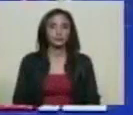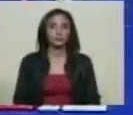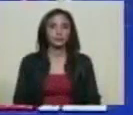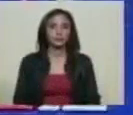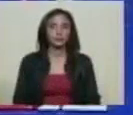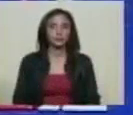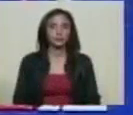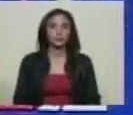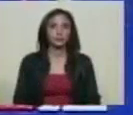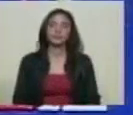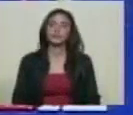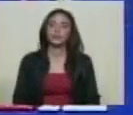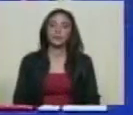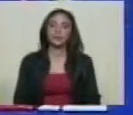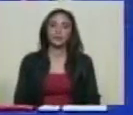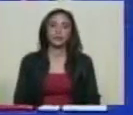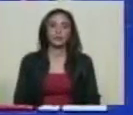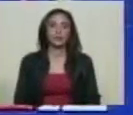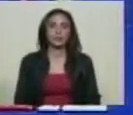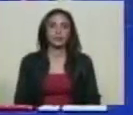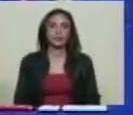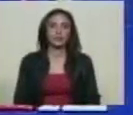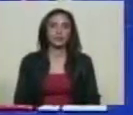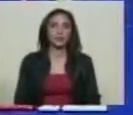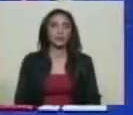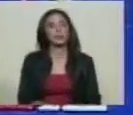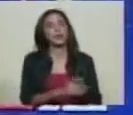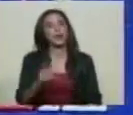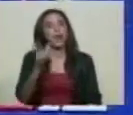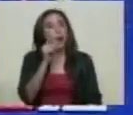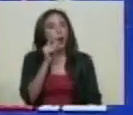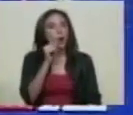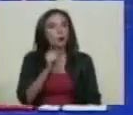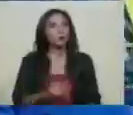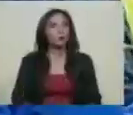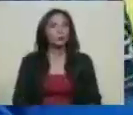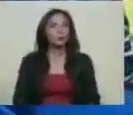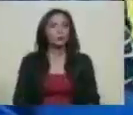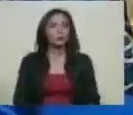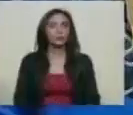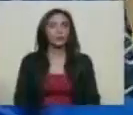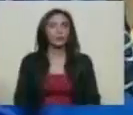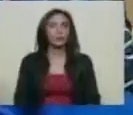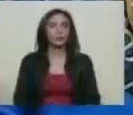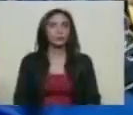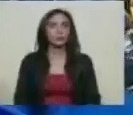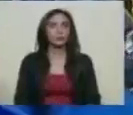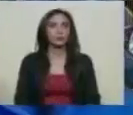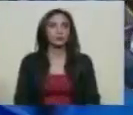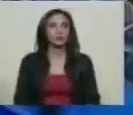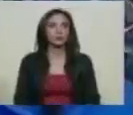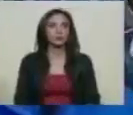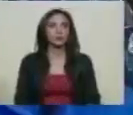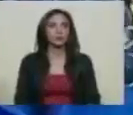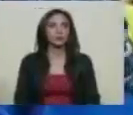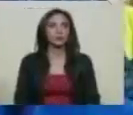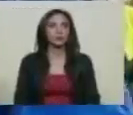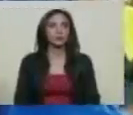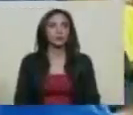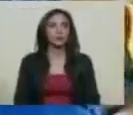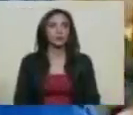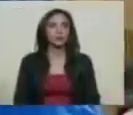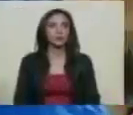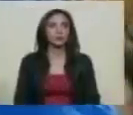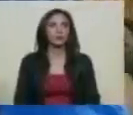Compañero Juan Díaz, comisionado nacional de logística y finanzas.